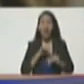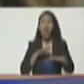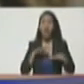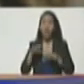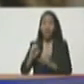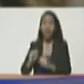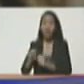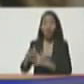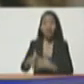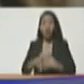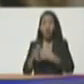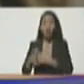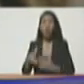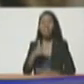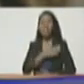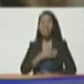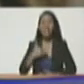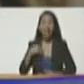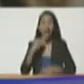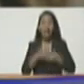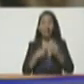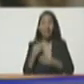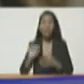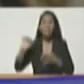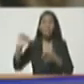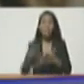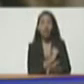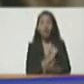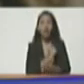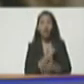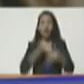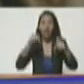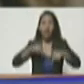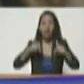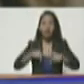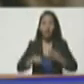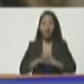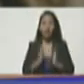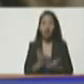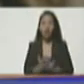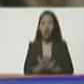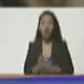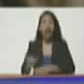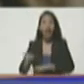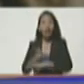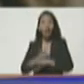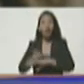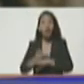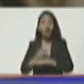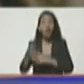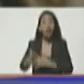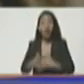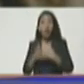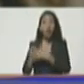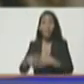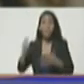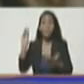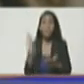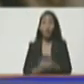estadounidense quiere hacer desaparecer. Para ello, el gobierno de los Estados Unidos impuso más